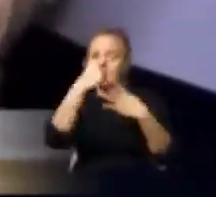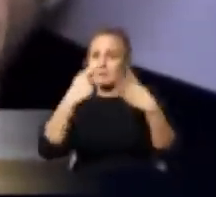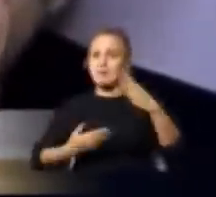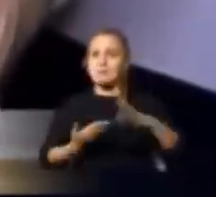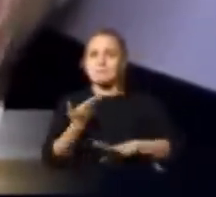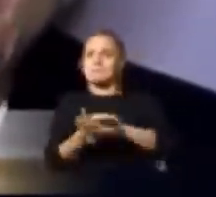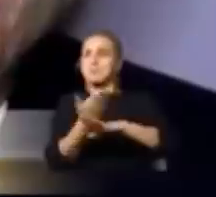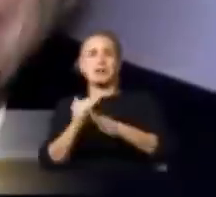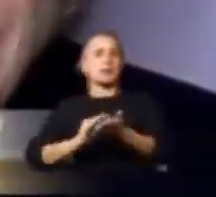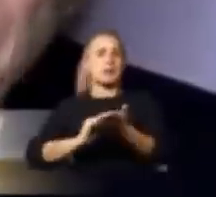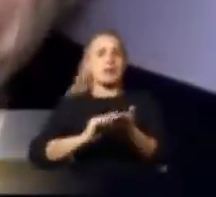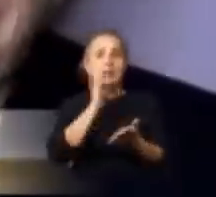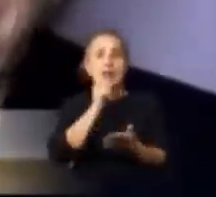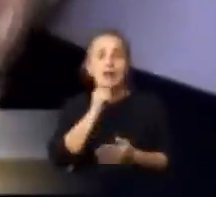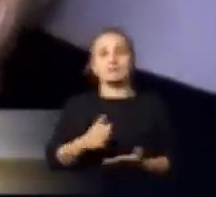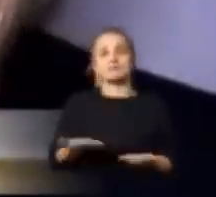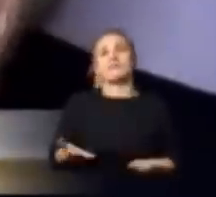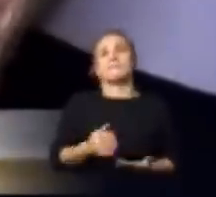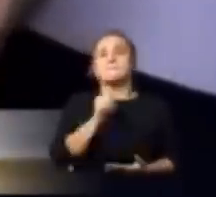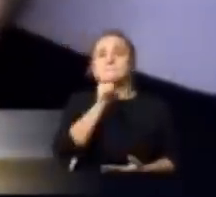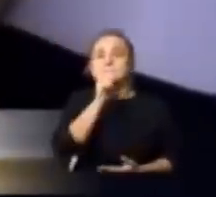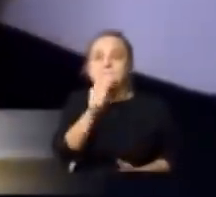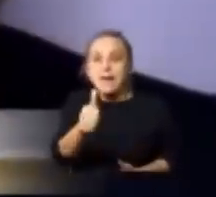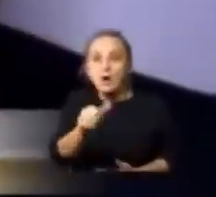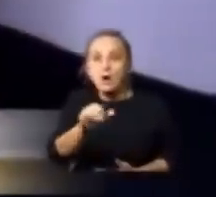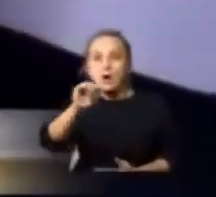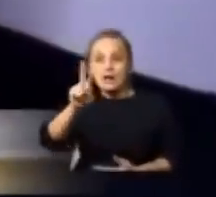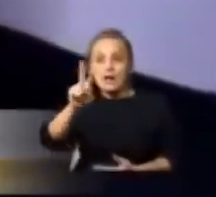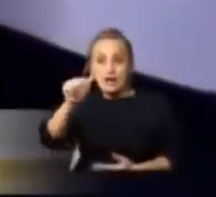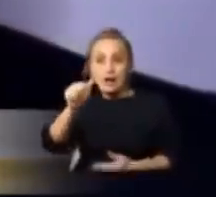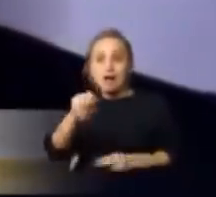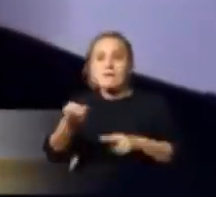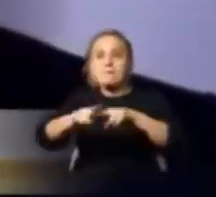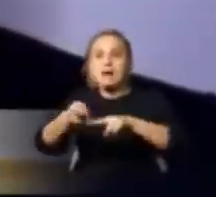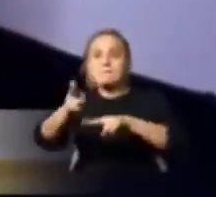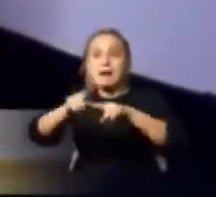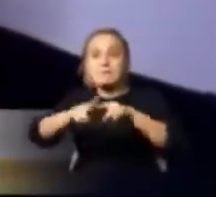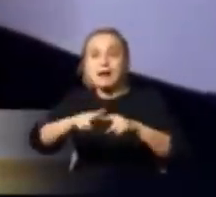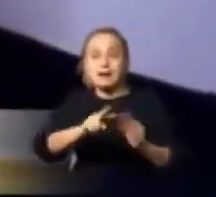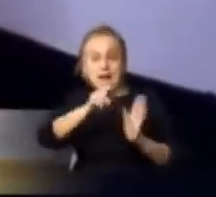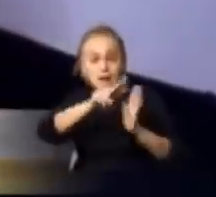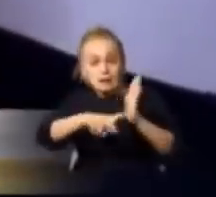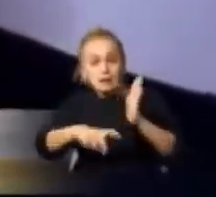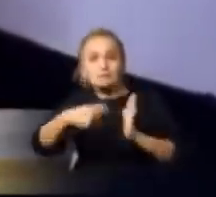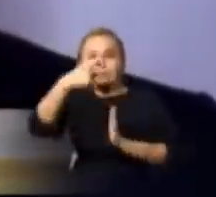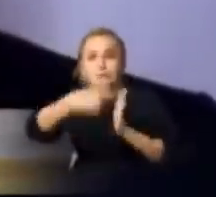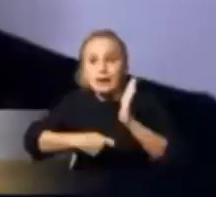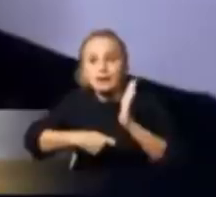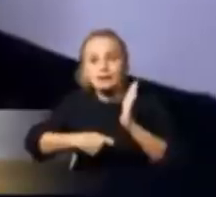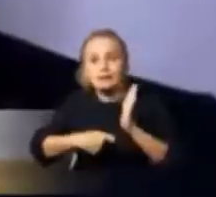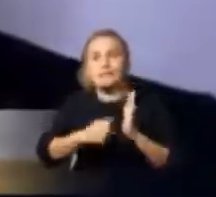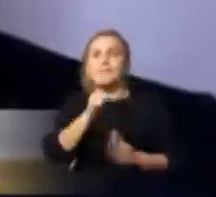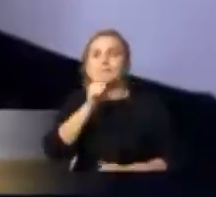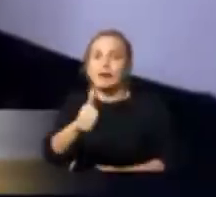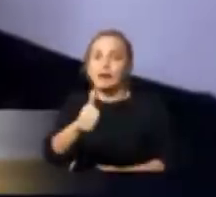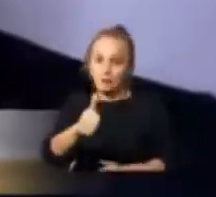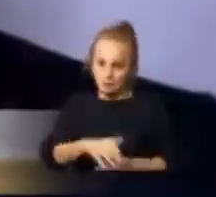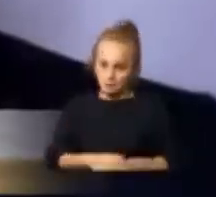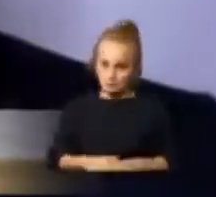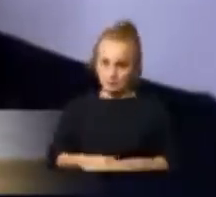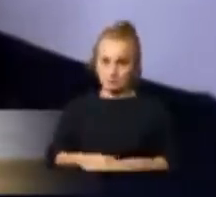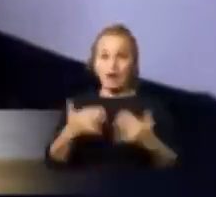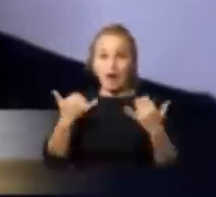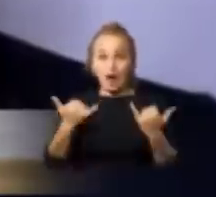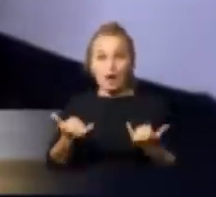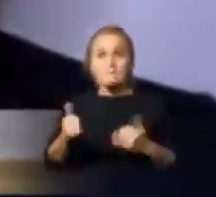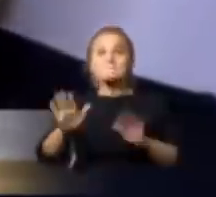intentar grabar con más hambre mediante una reforma tributaria a los pobres y a las clases medias de Colombia. Es lo primero que quiero señalar. Aquí estamos